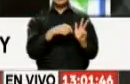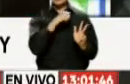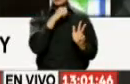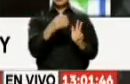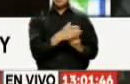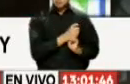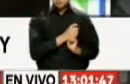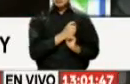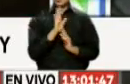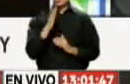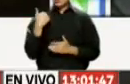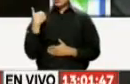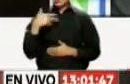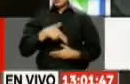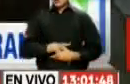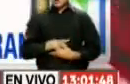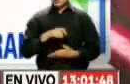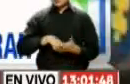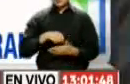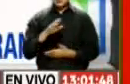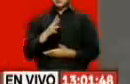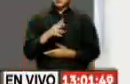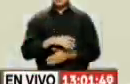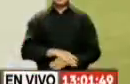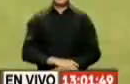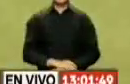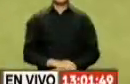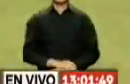y porte ilegal de armas.